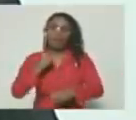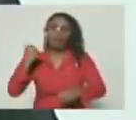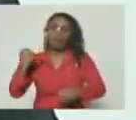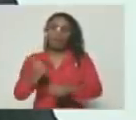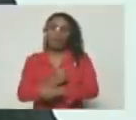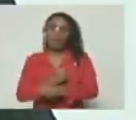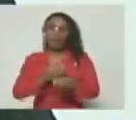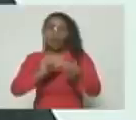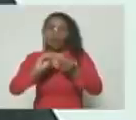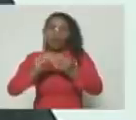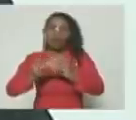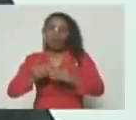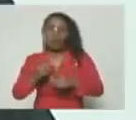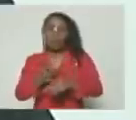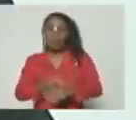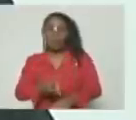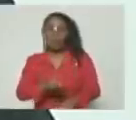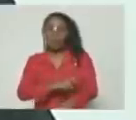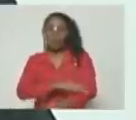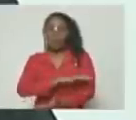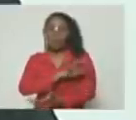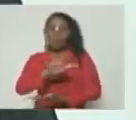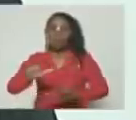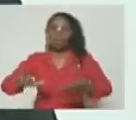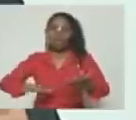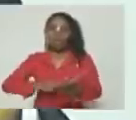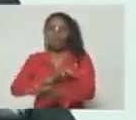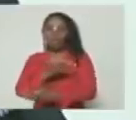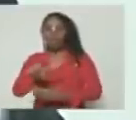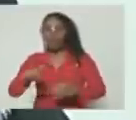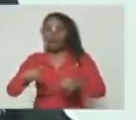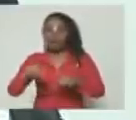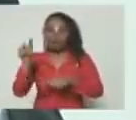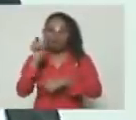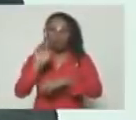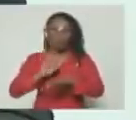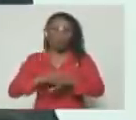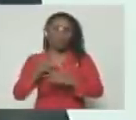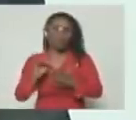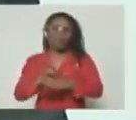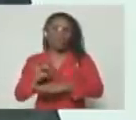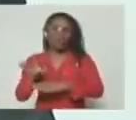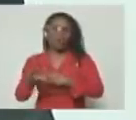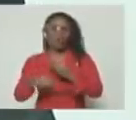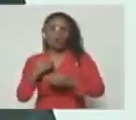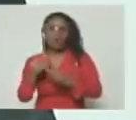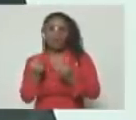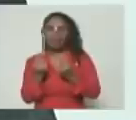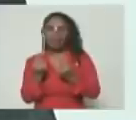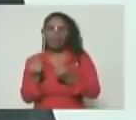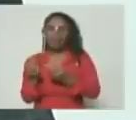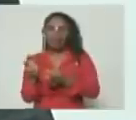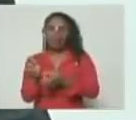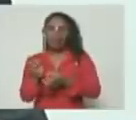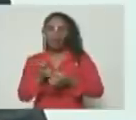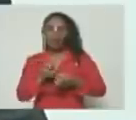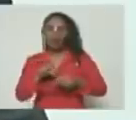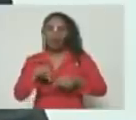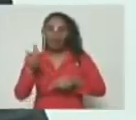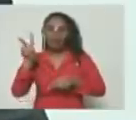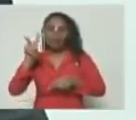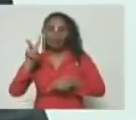han creado peor caos en Venezuela. Porque se ha dejado de percibir dinero de